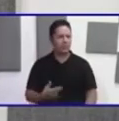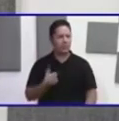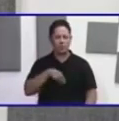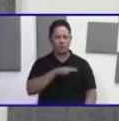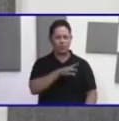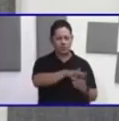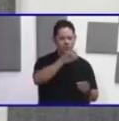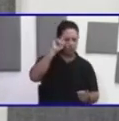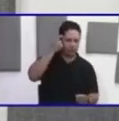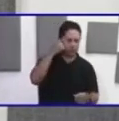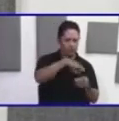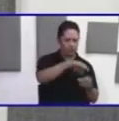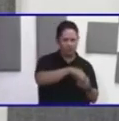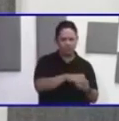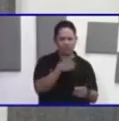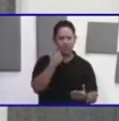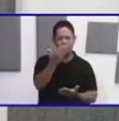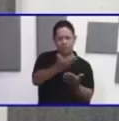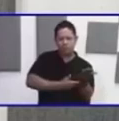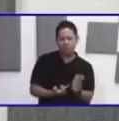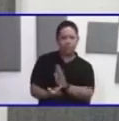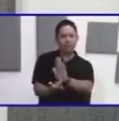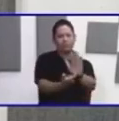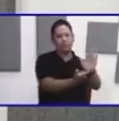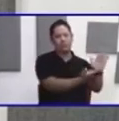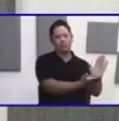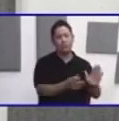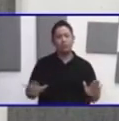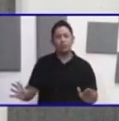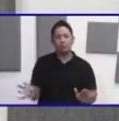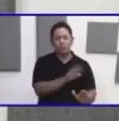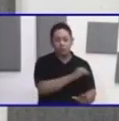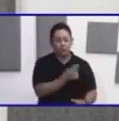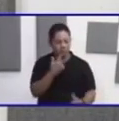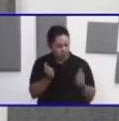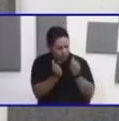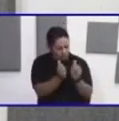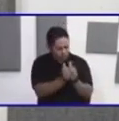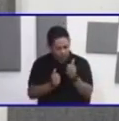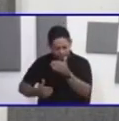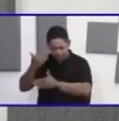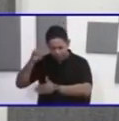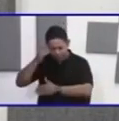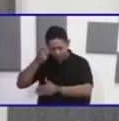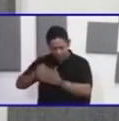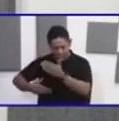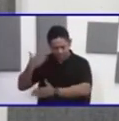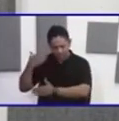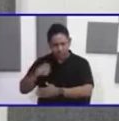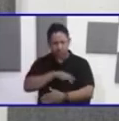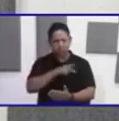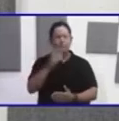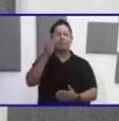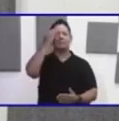señor gobernador lo expuso y todos que estuvimos acompañando a un nuevo comienzo sabemos que este proyecto es